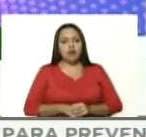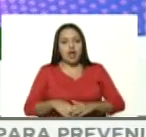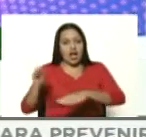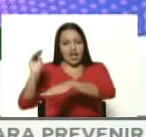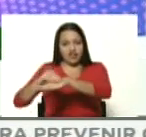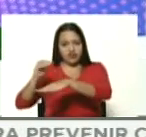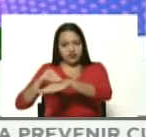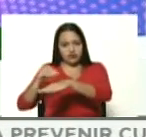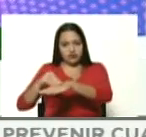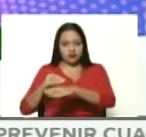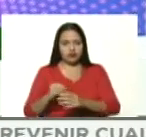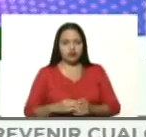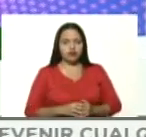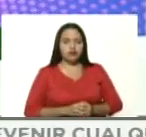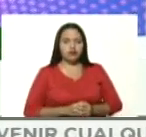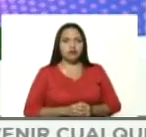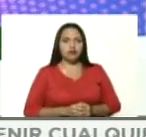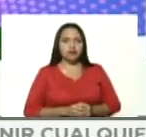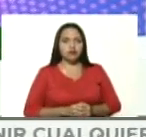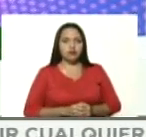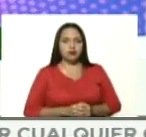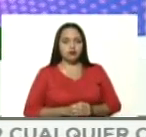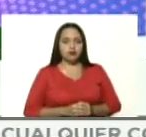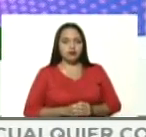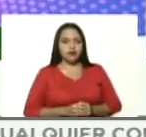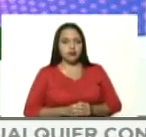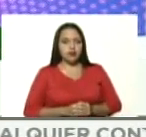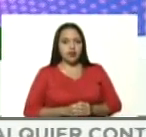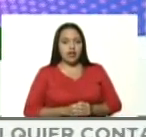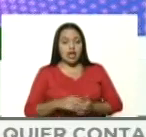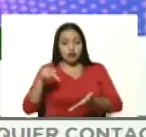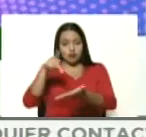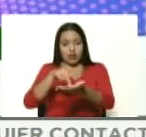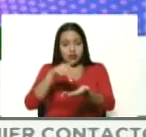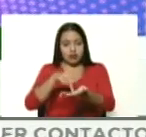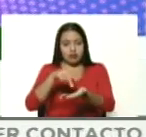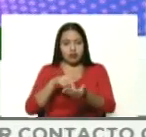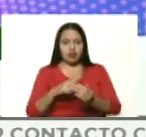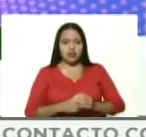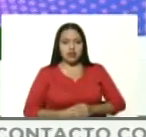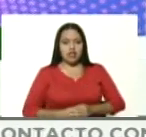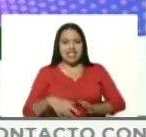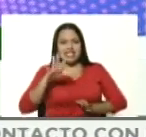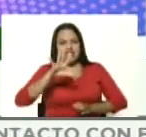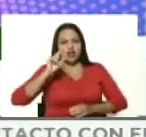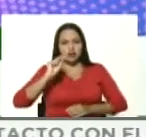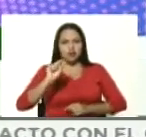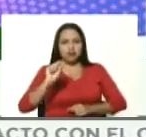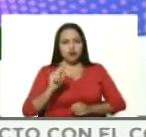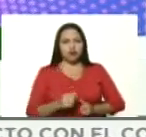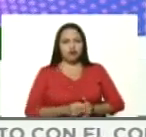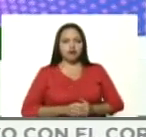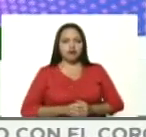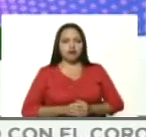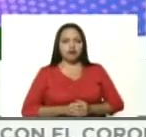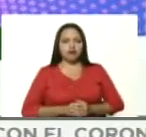alertó en su intervención de 5 minutos,